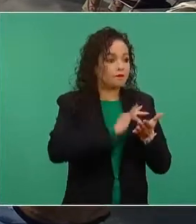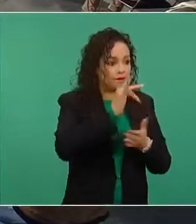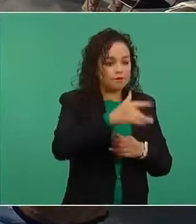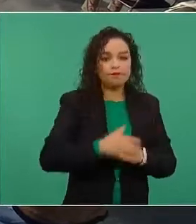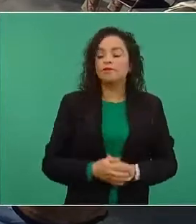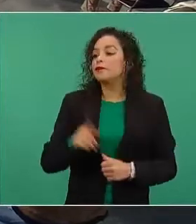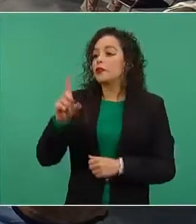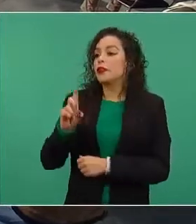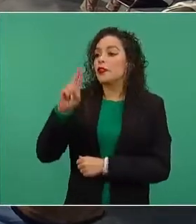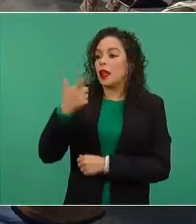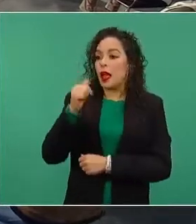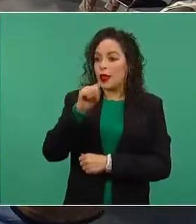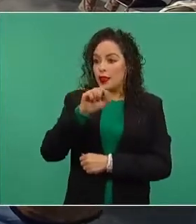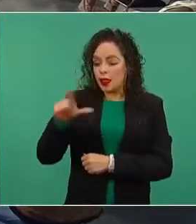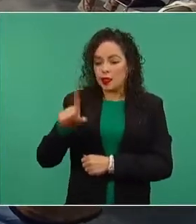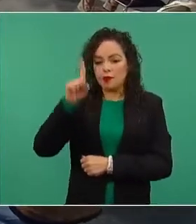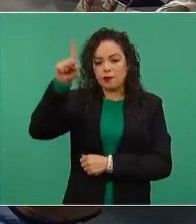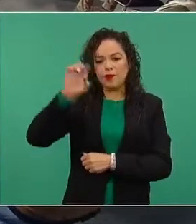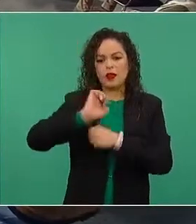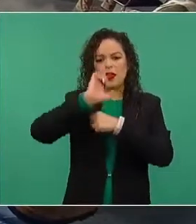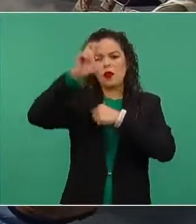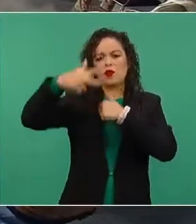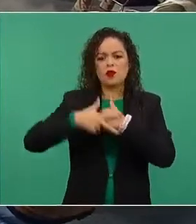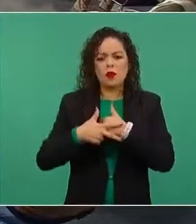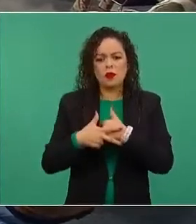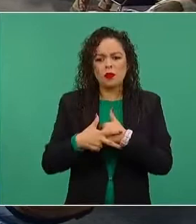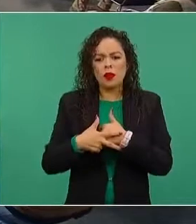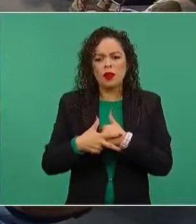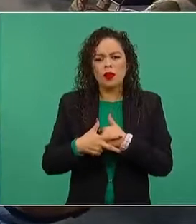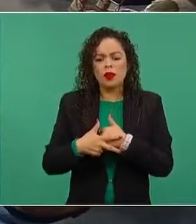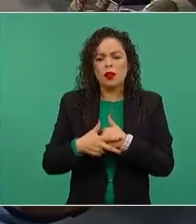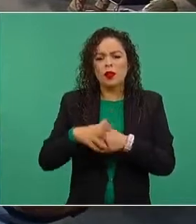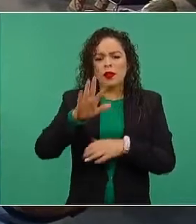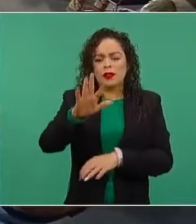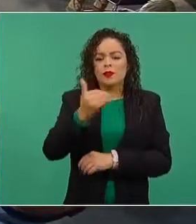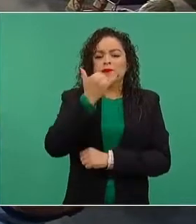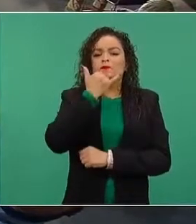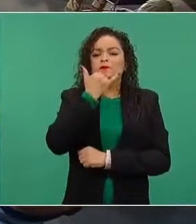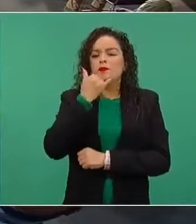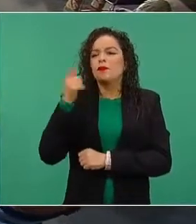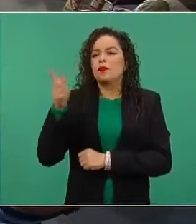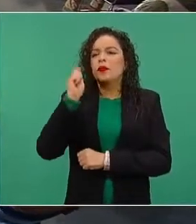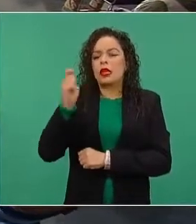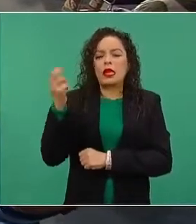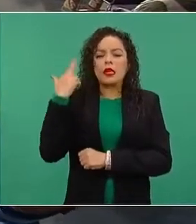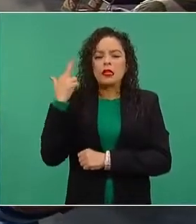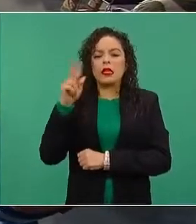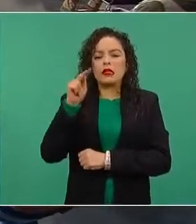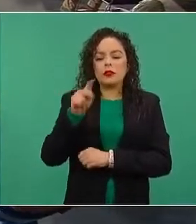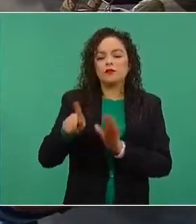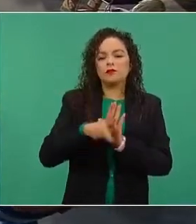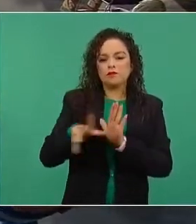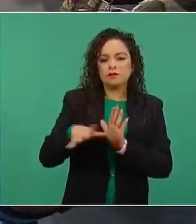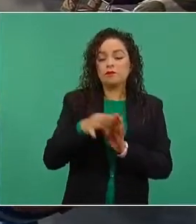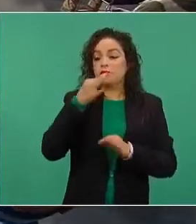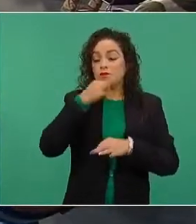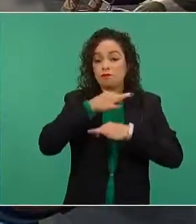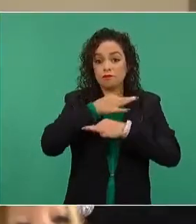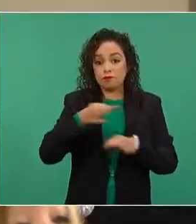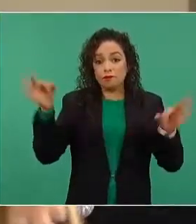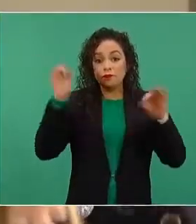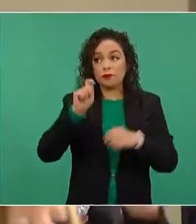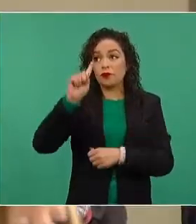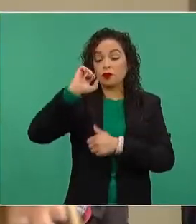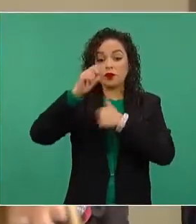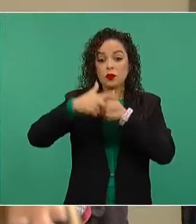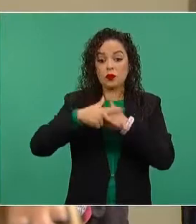viene en Europa, algunos países, algunos medios de comunicación ya están divulgando que Europa vive una cuarta